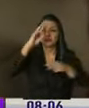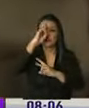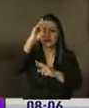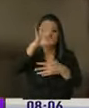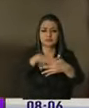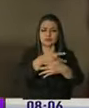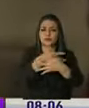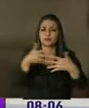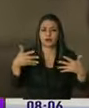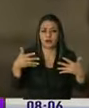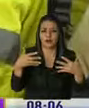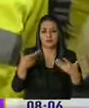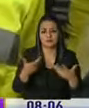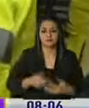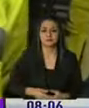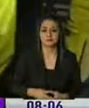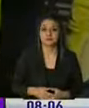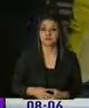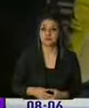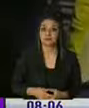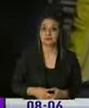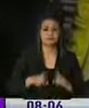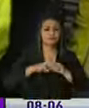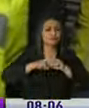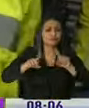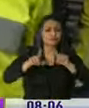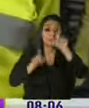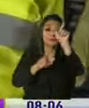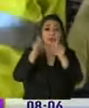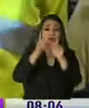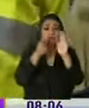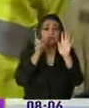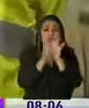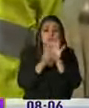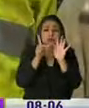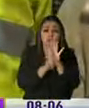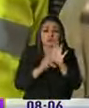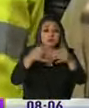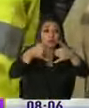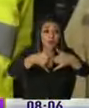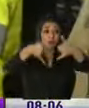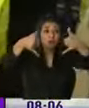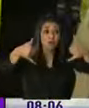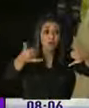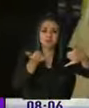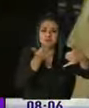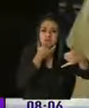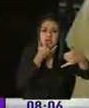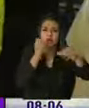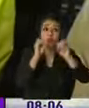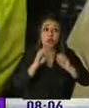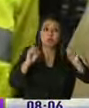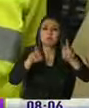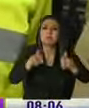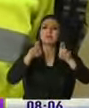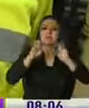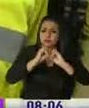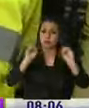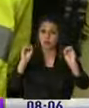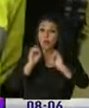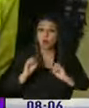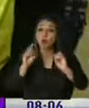los horarios de funcionamiento. Y estamos recibiendo constantes denuncias de locales que están actuando de manera ilegal, de manera clandestina,